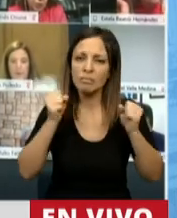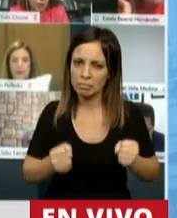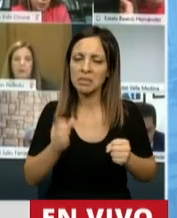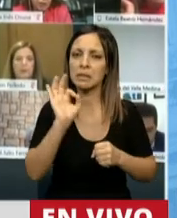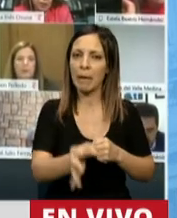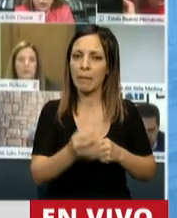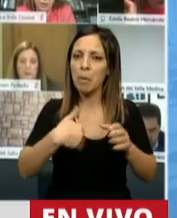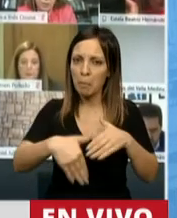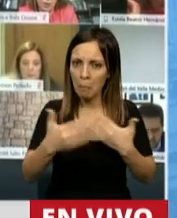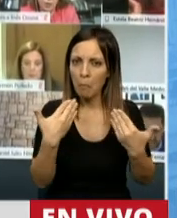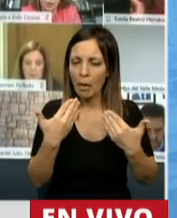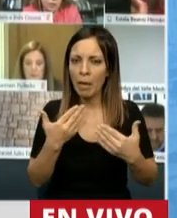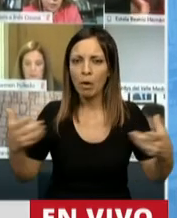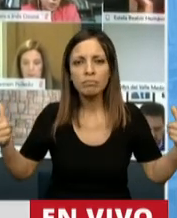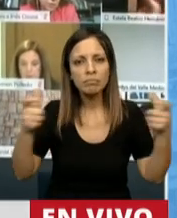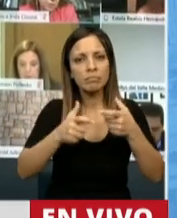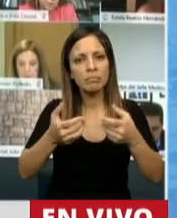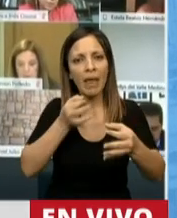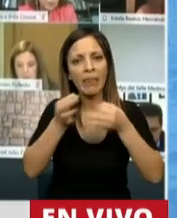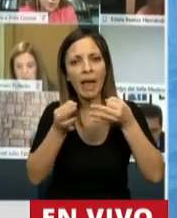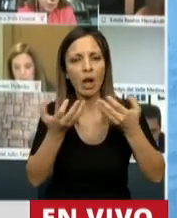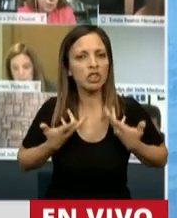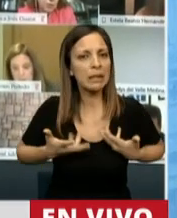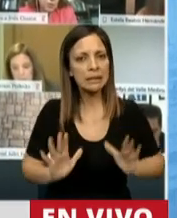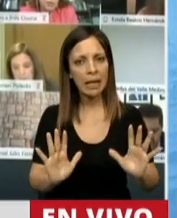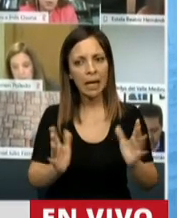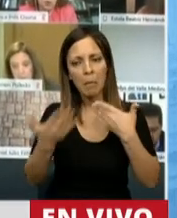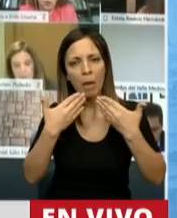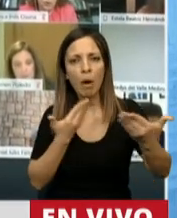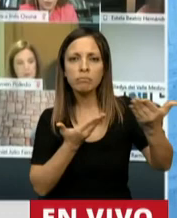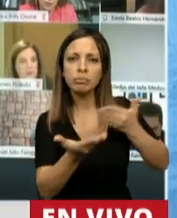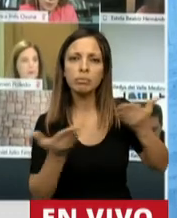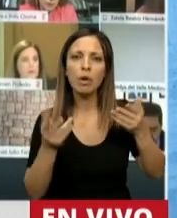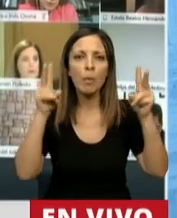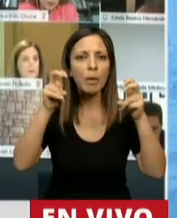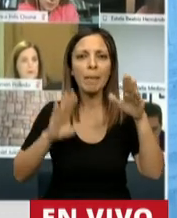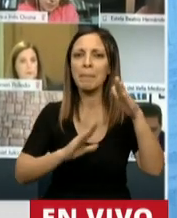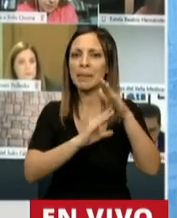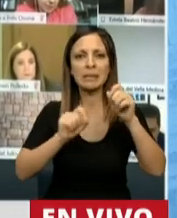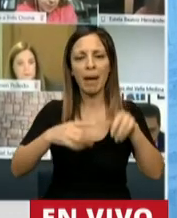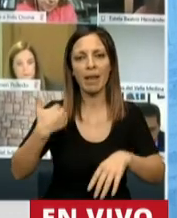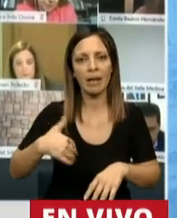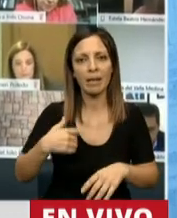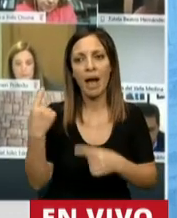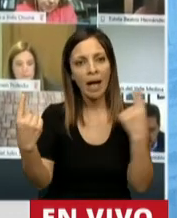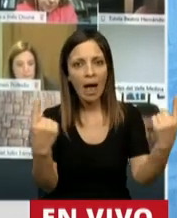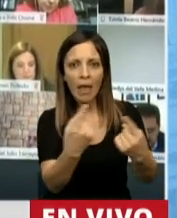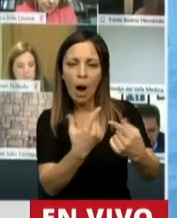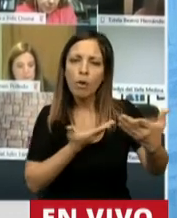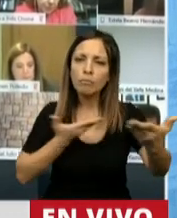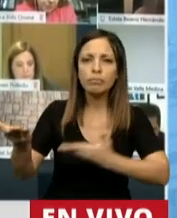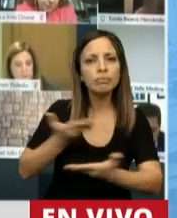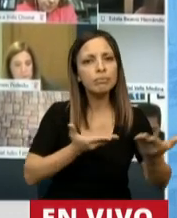acudir a una mesa de diálogo sincera, una mesa donde se discuta realmente estos problemas estructurales de la Argentina, donde cada uno de nosotros